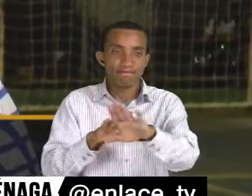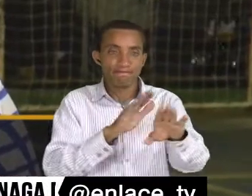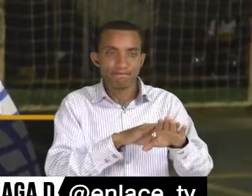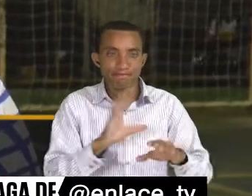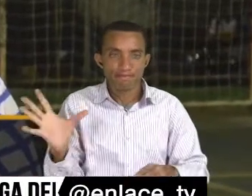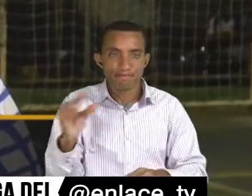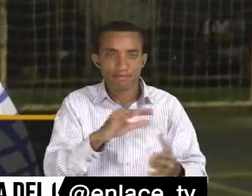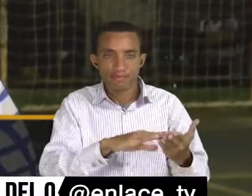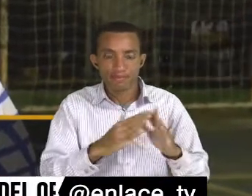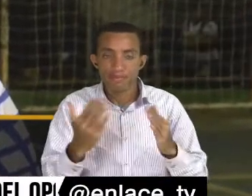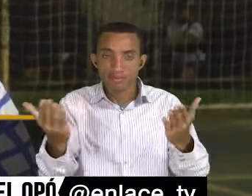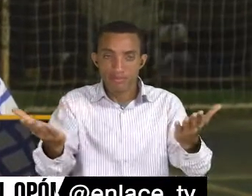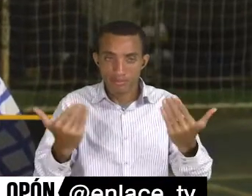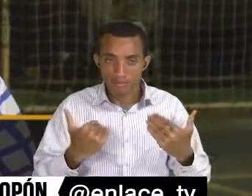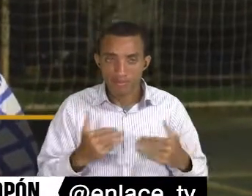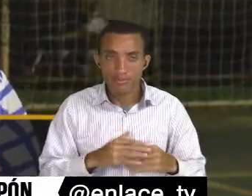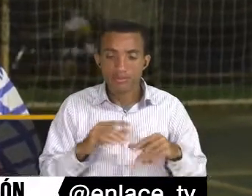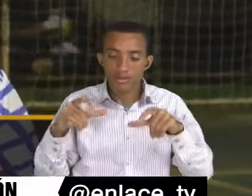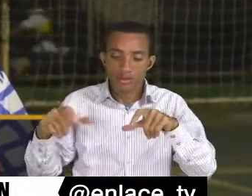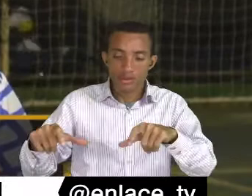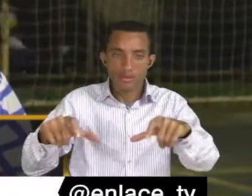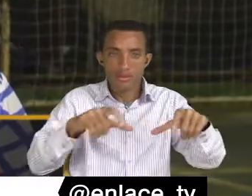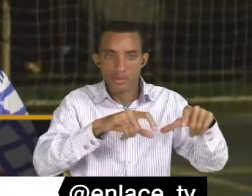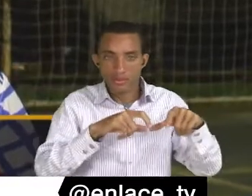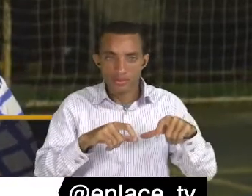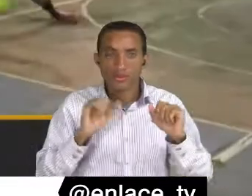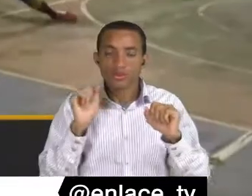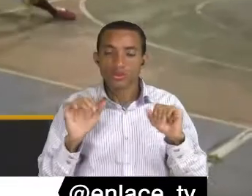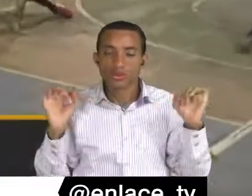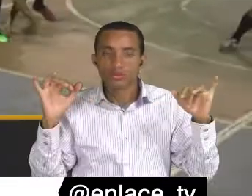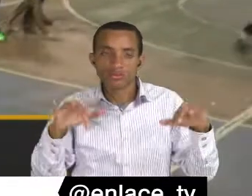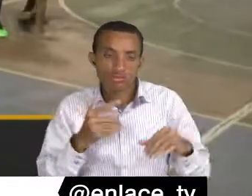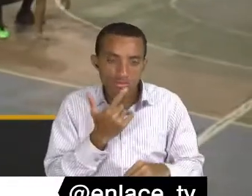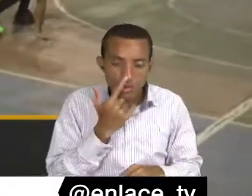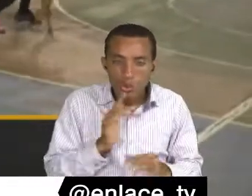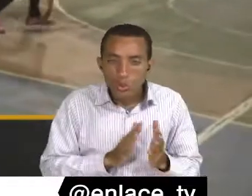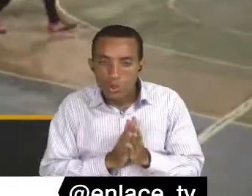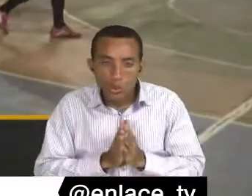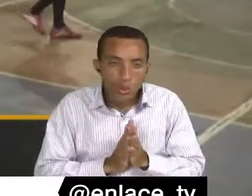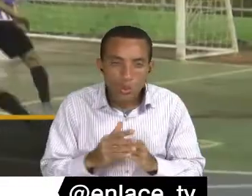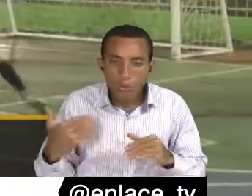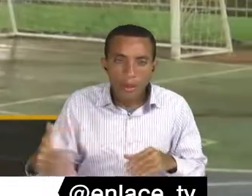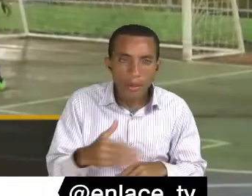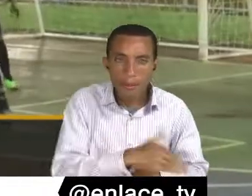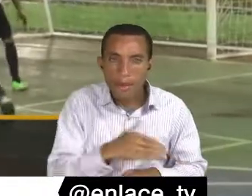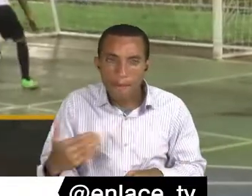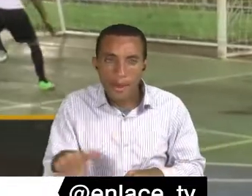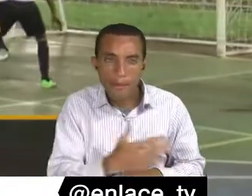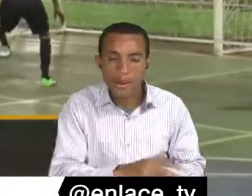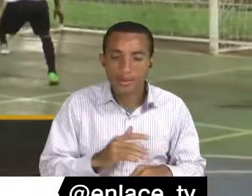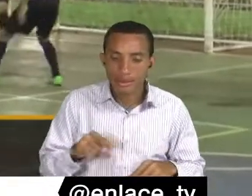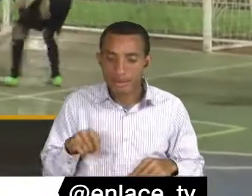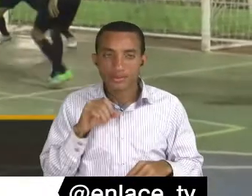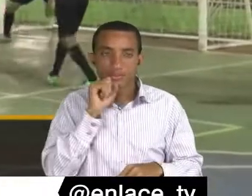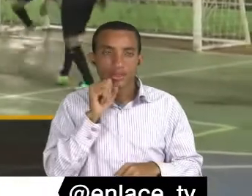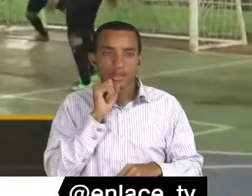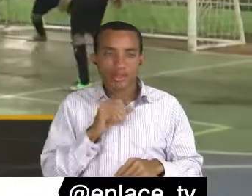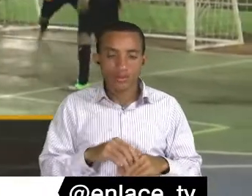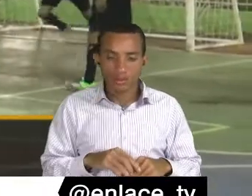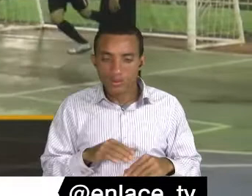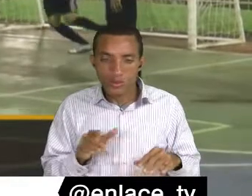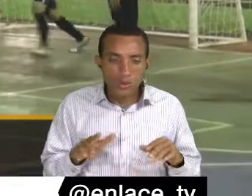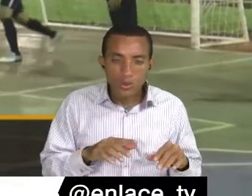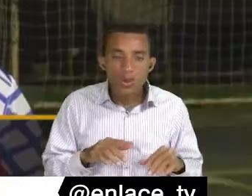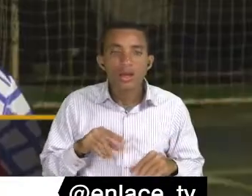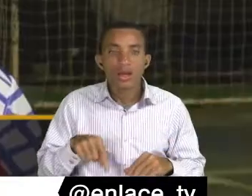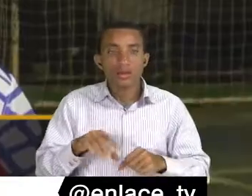para que se acerque a las diferentes polideportivas a disfrutar del buen microfútbol, del buen fútbol de salón que se juega aquí en Barranca. Aquí en esta ciudad